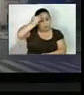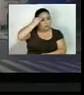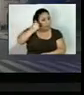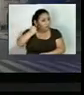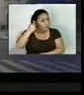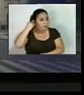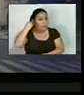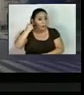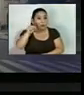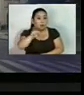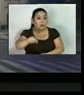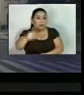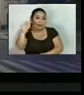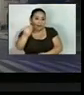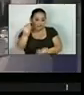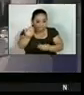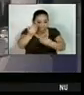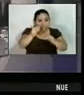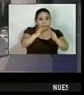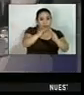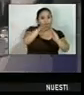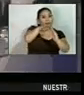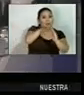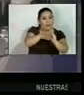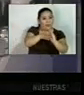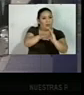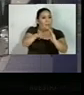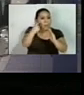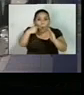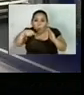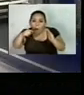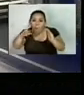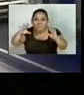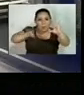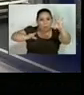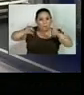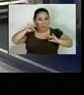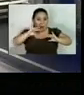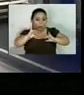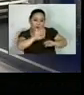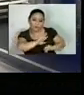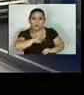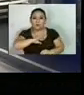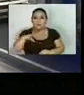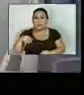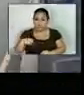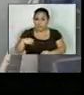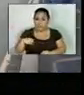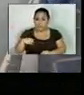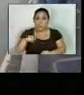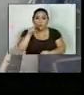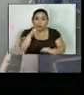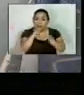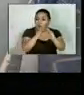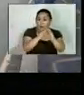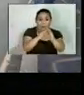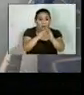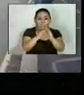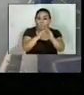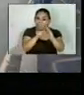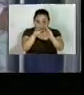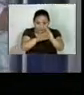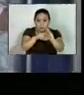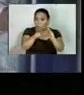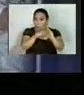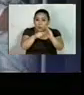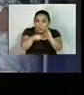acatar la cuarentena domiciliar para no exponerse al virus ni exponer a sus familiares. No salga de su casa a menos